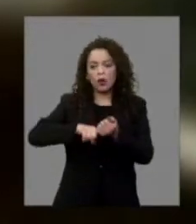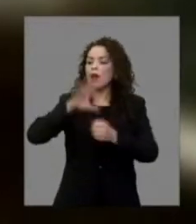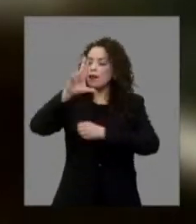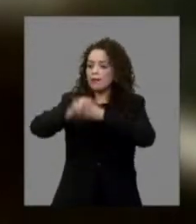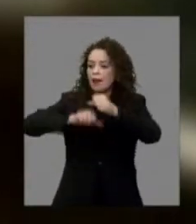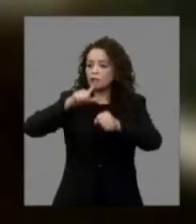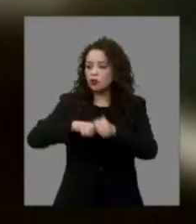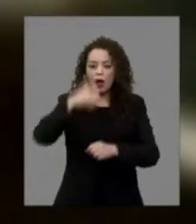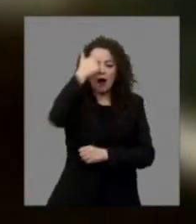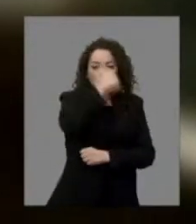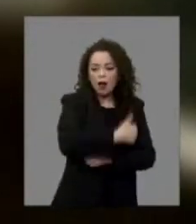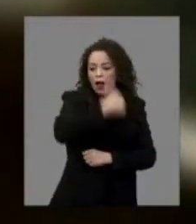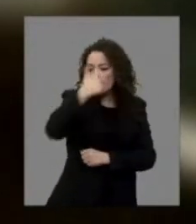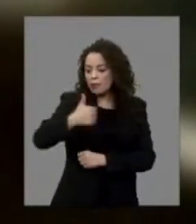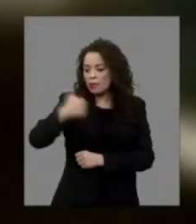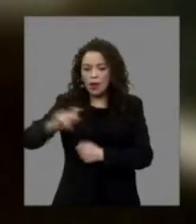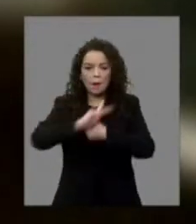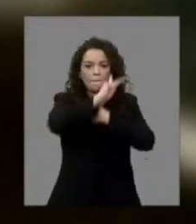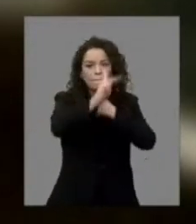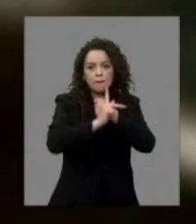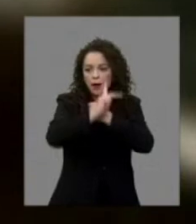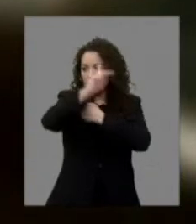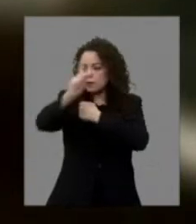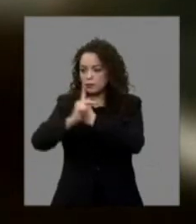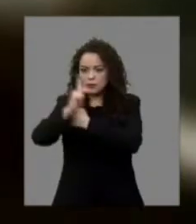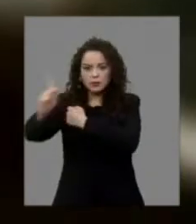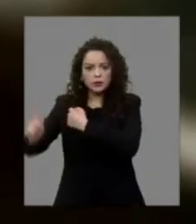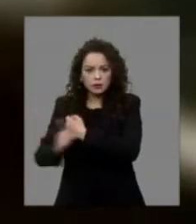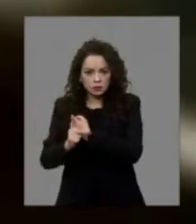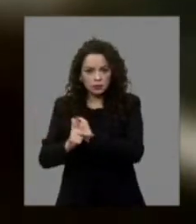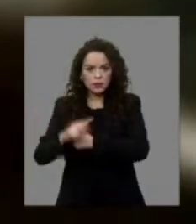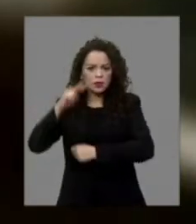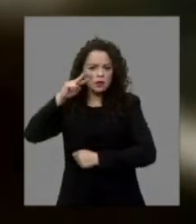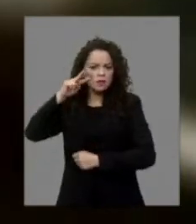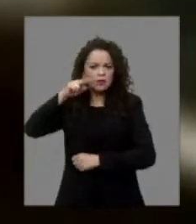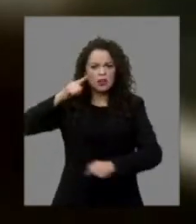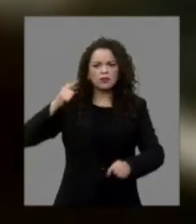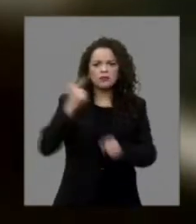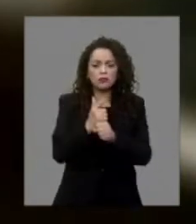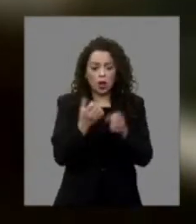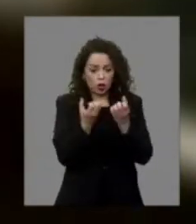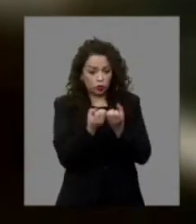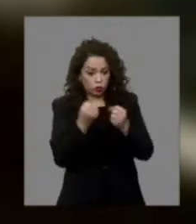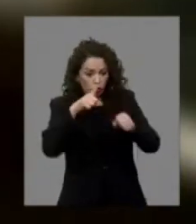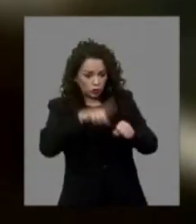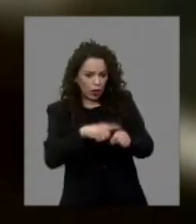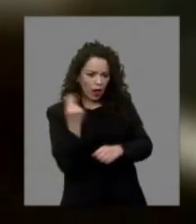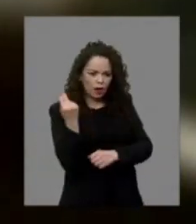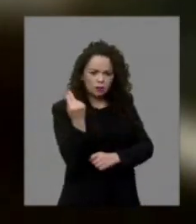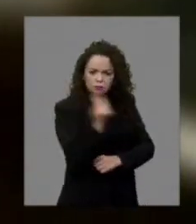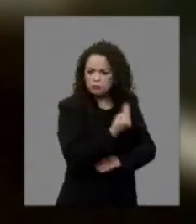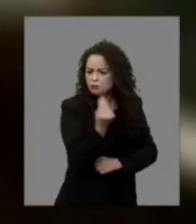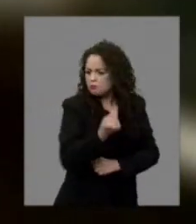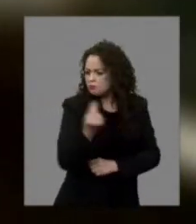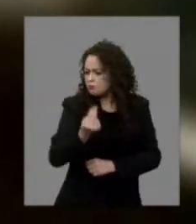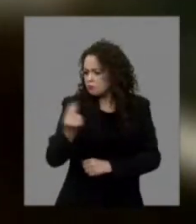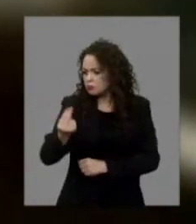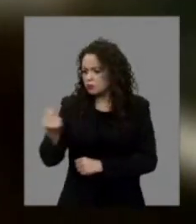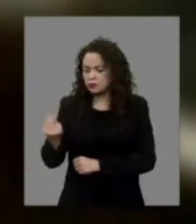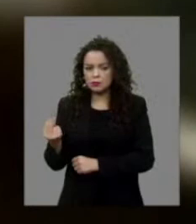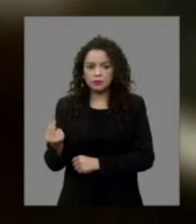países siempre recogen las necesidades sociales y las